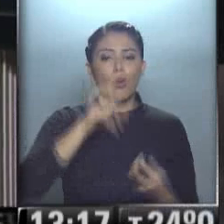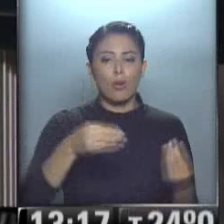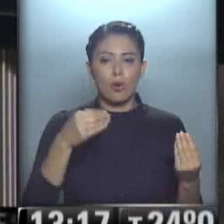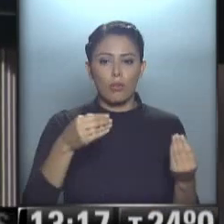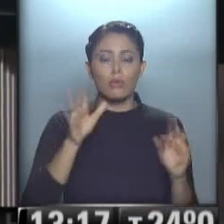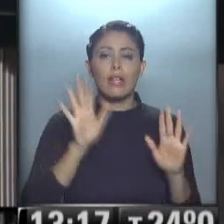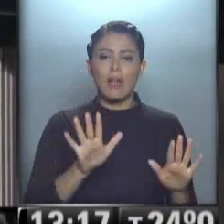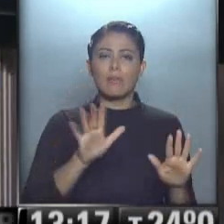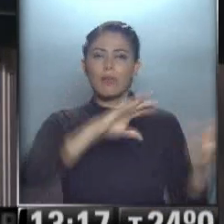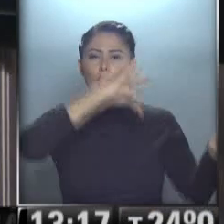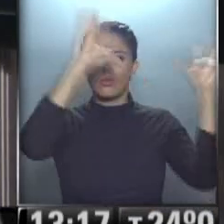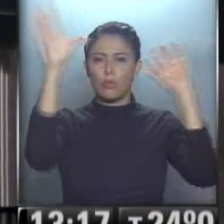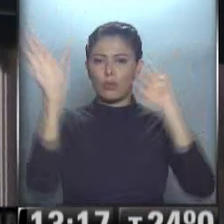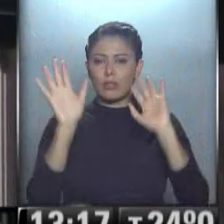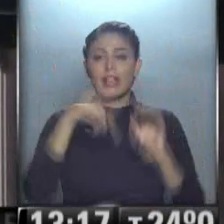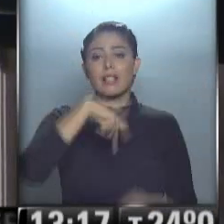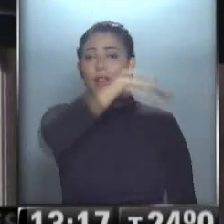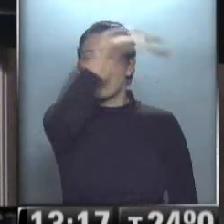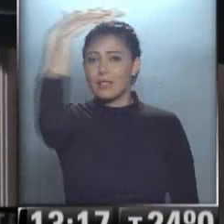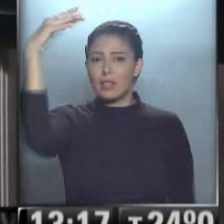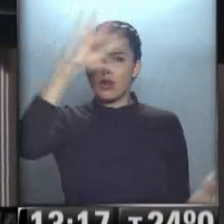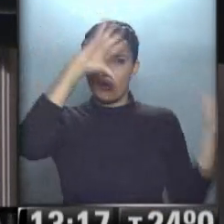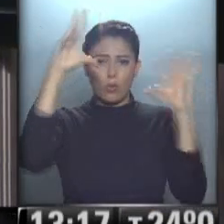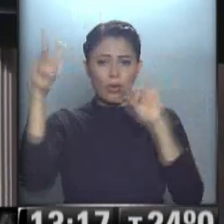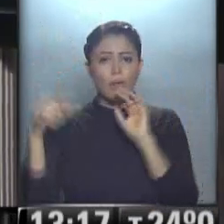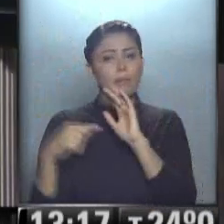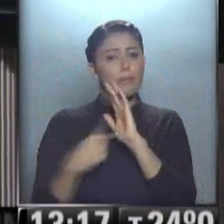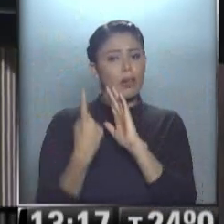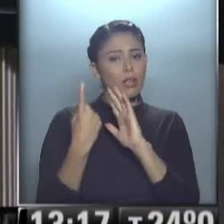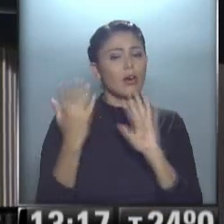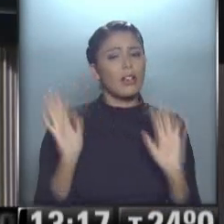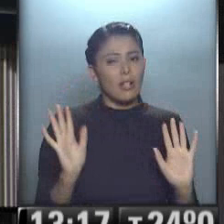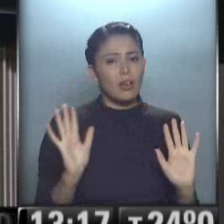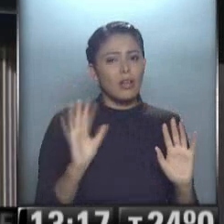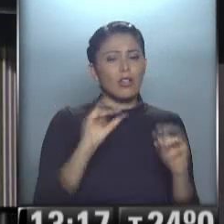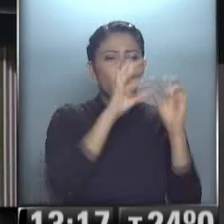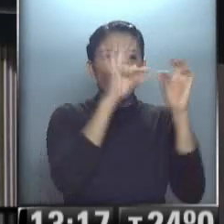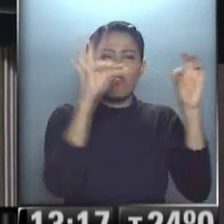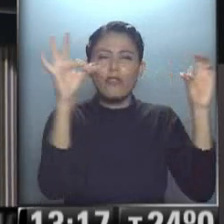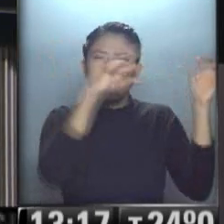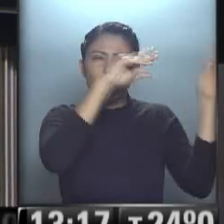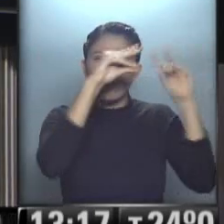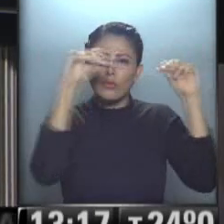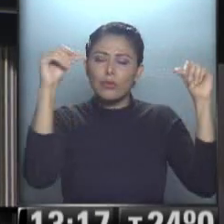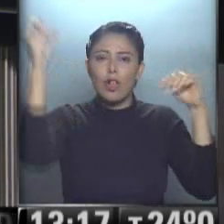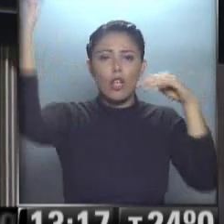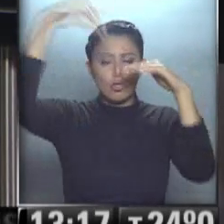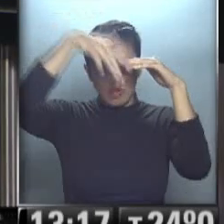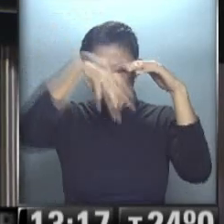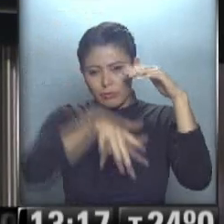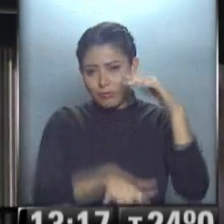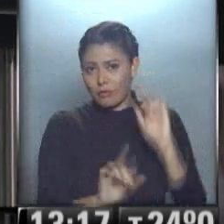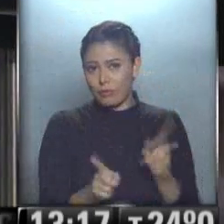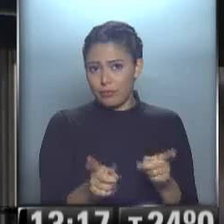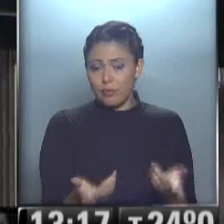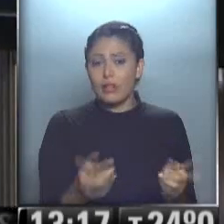esperamos abundante nubosidad. El cielo está cubierto, pero con nubosidad de fino espesor. El sol llega al suelo, pero como decía